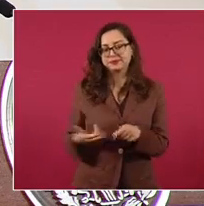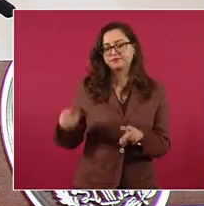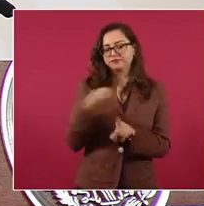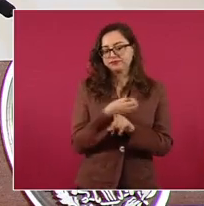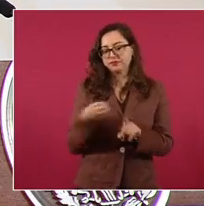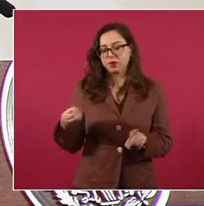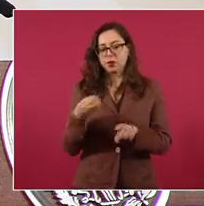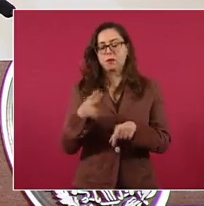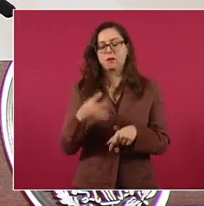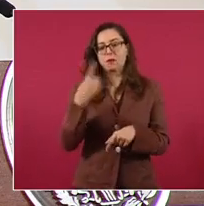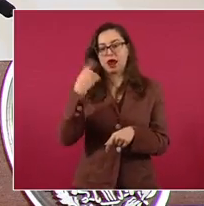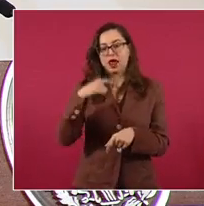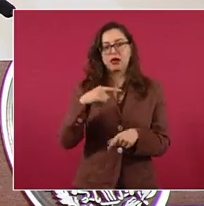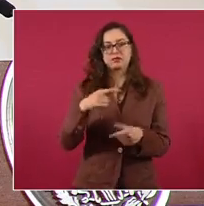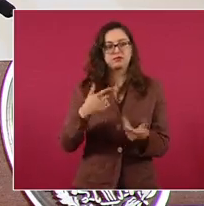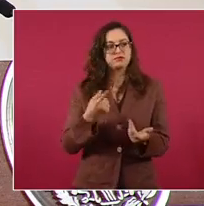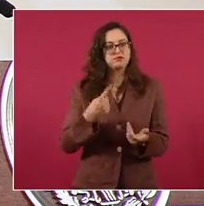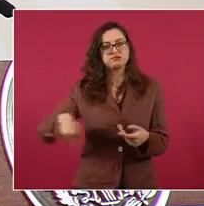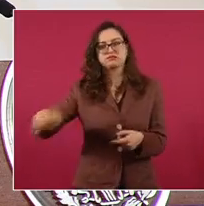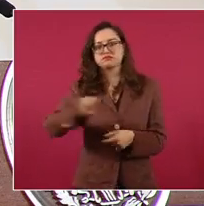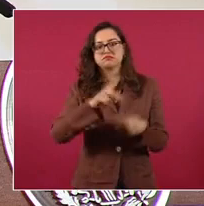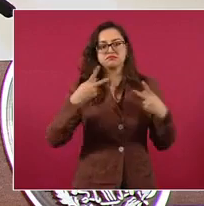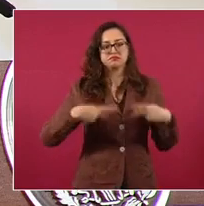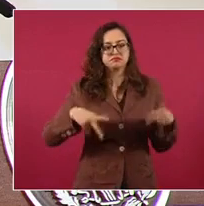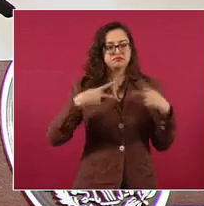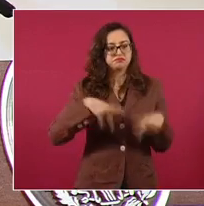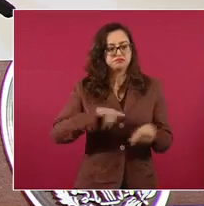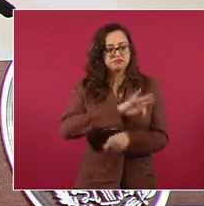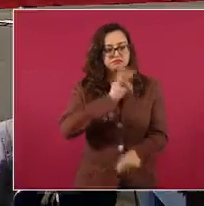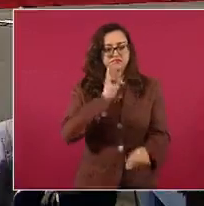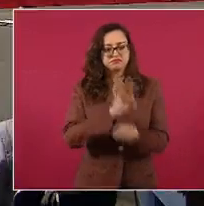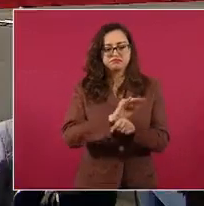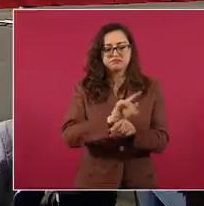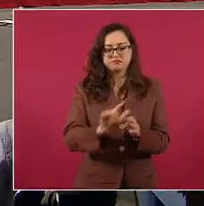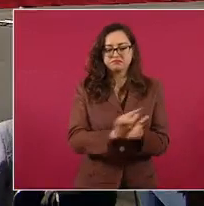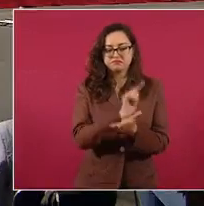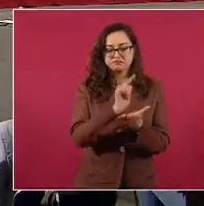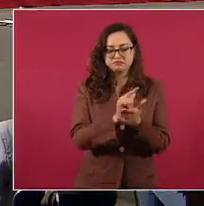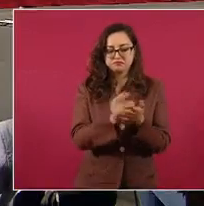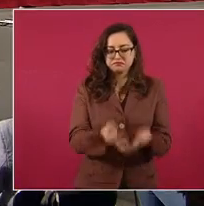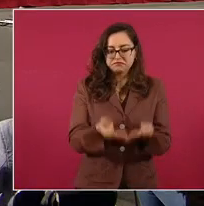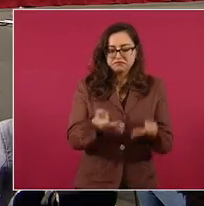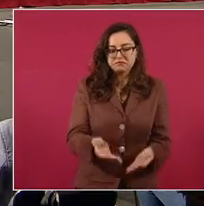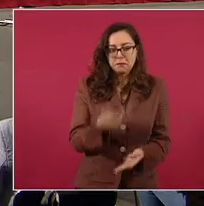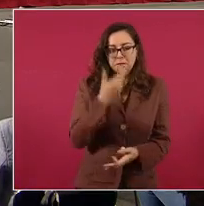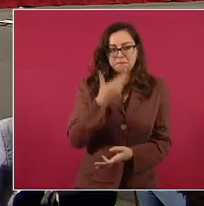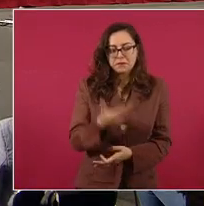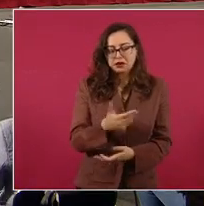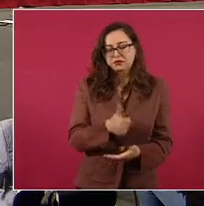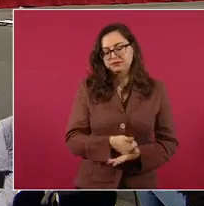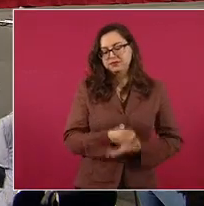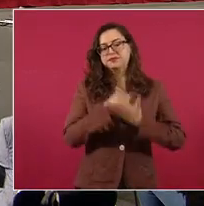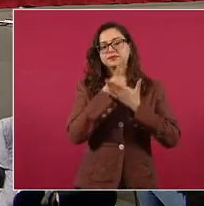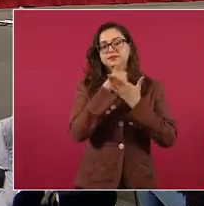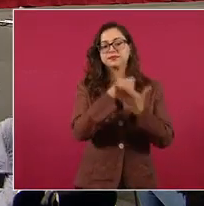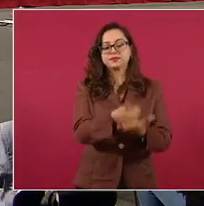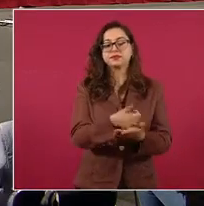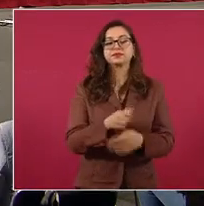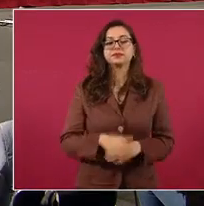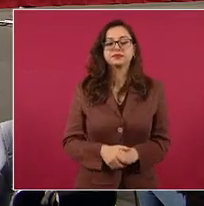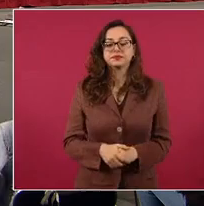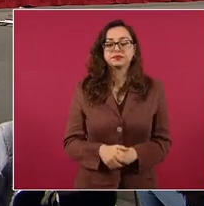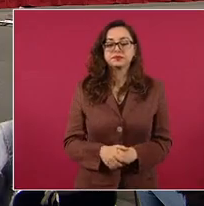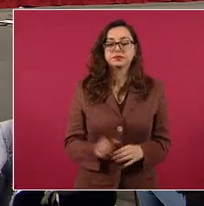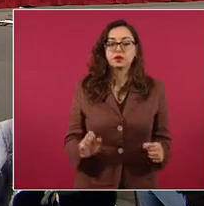certeza patrimonial, a la legalidad y el mejoramiento urbano. En este sentido, adelante,